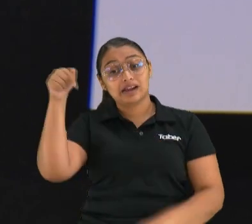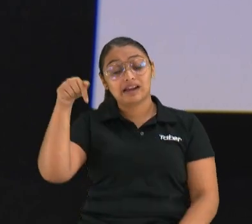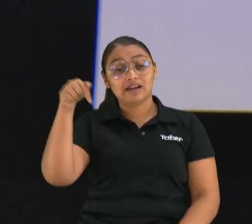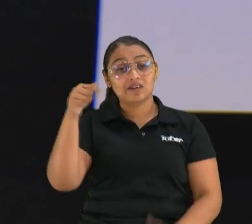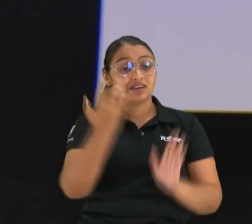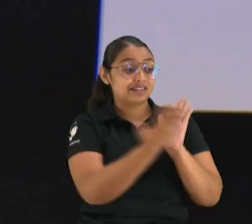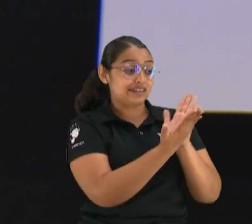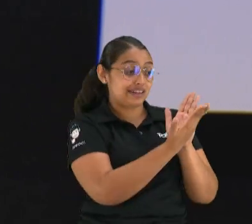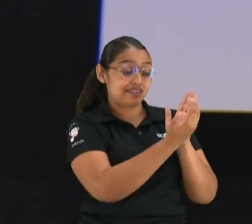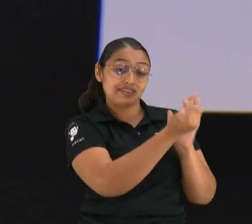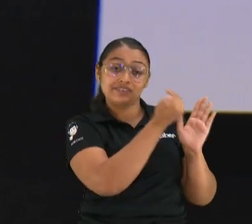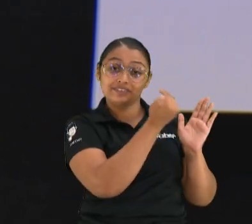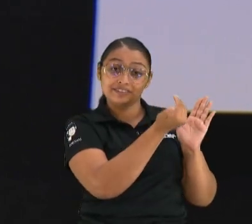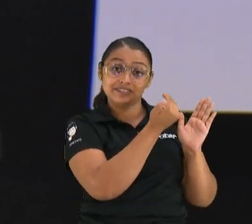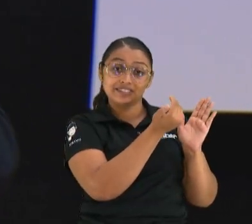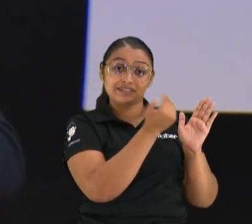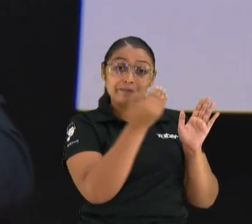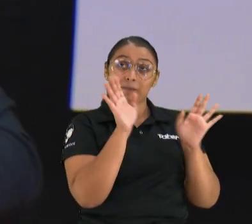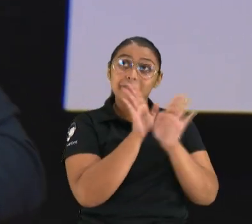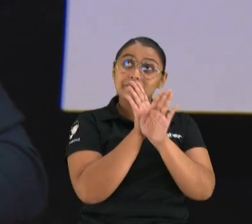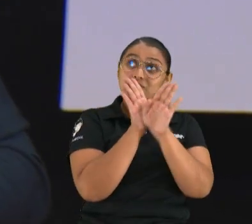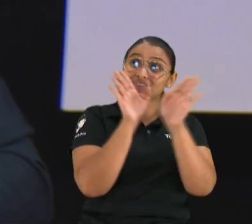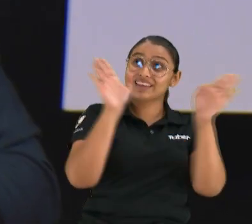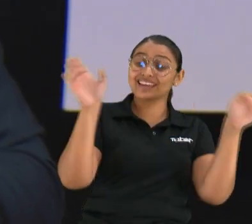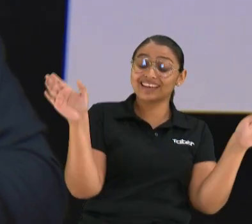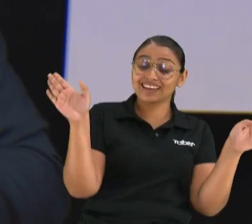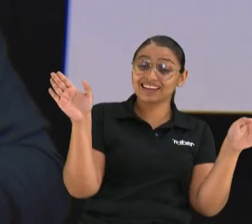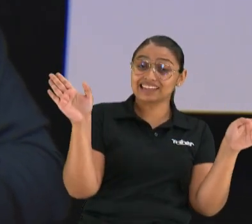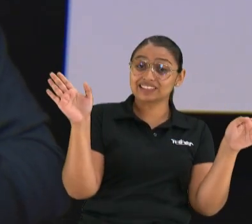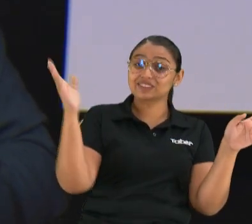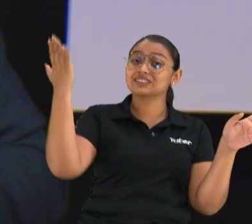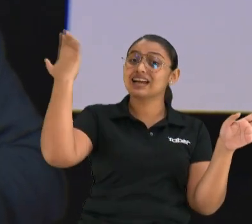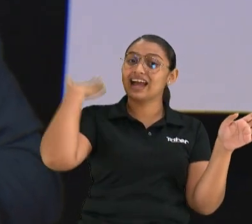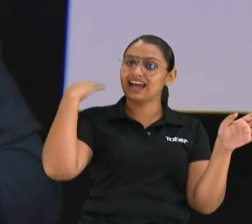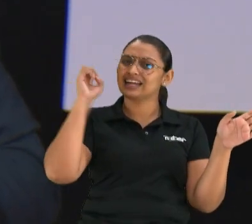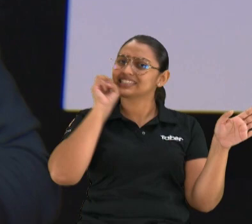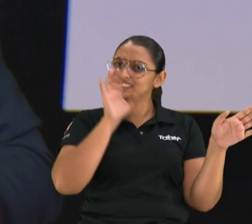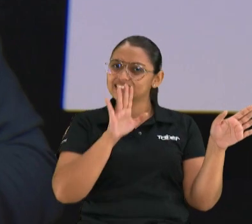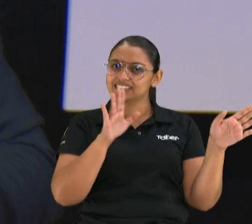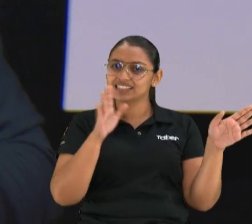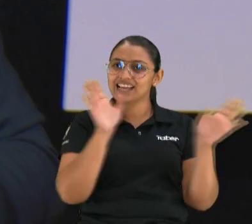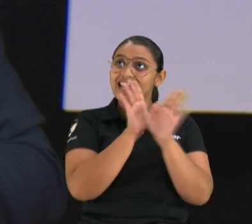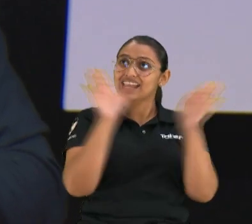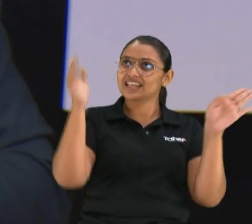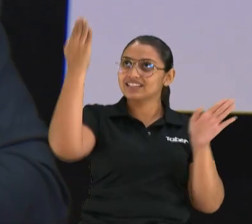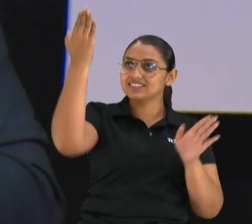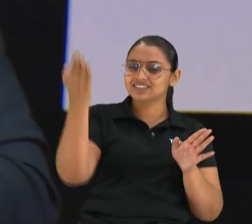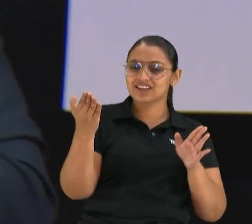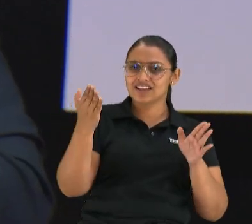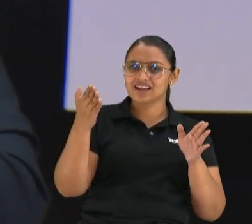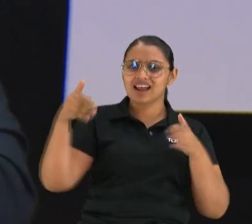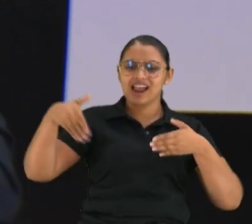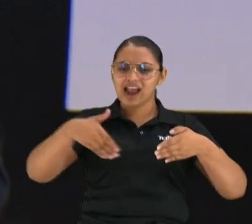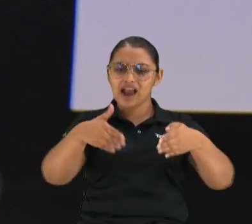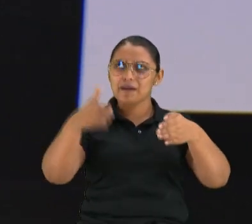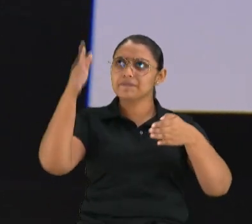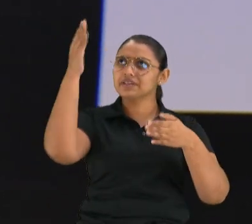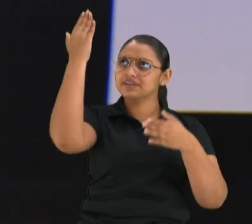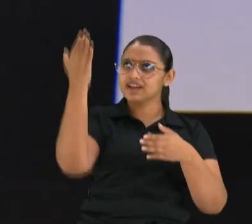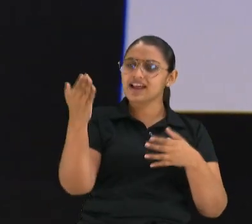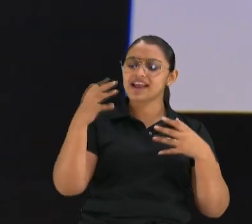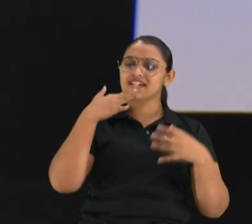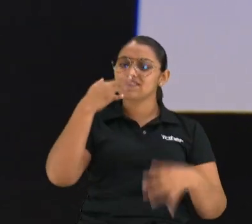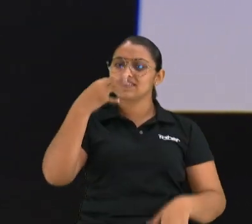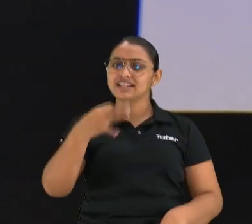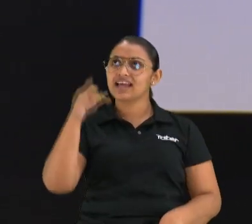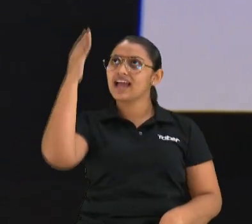Biblia enseña que Jesús mismo dijo que él es el camino él es la verdad y él es la